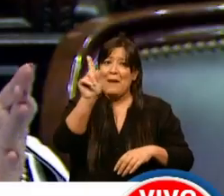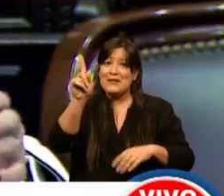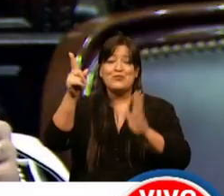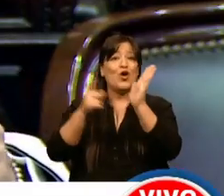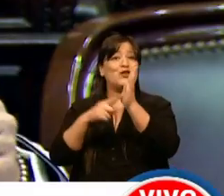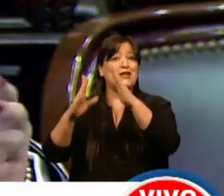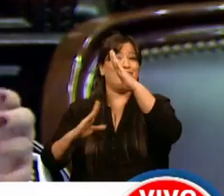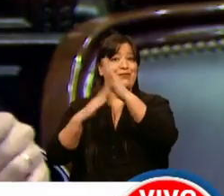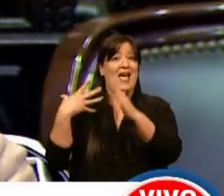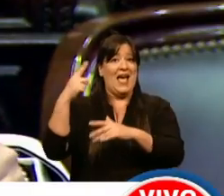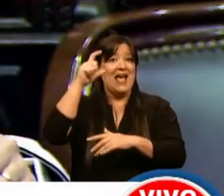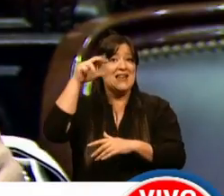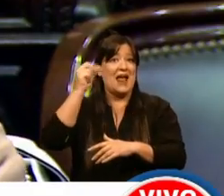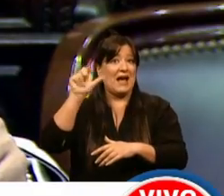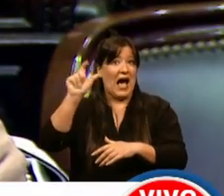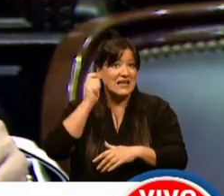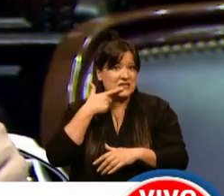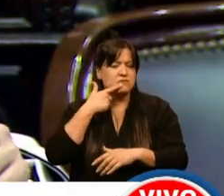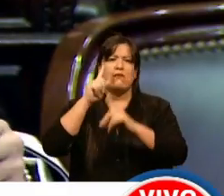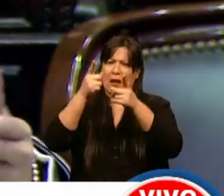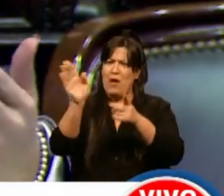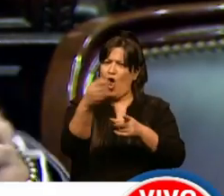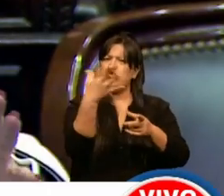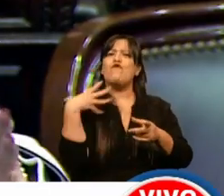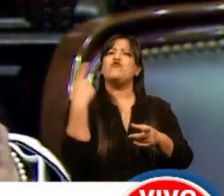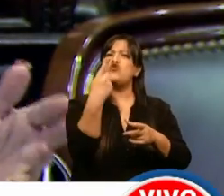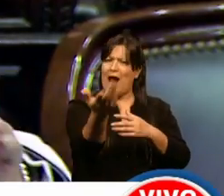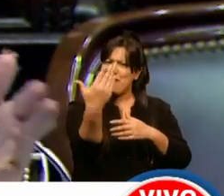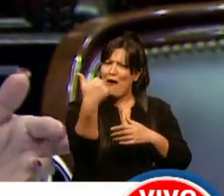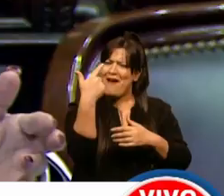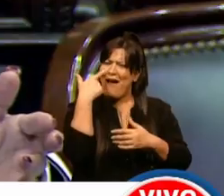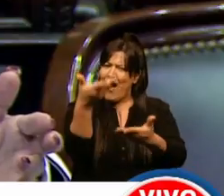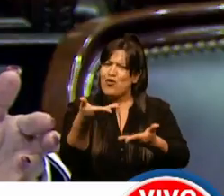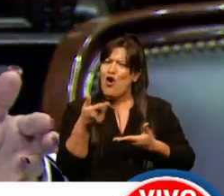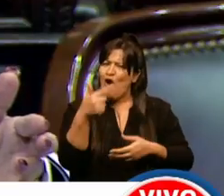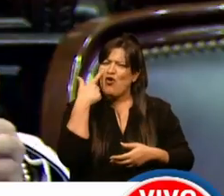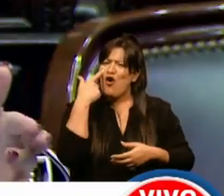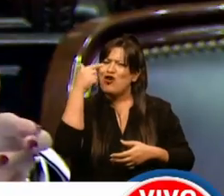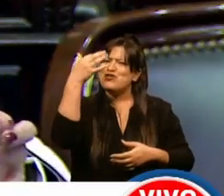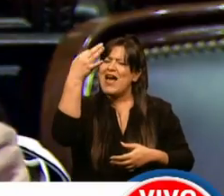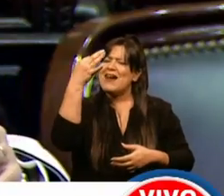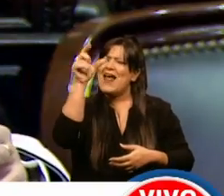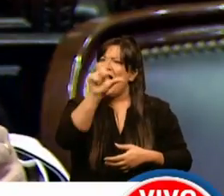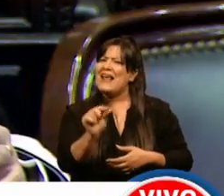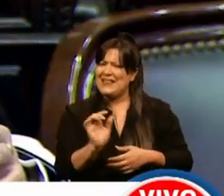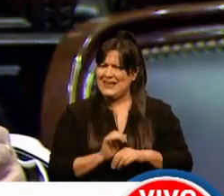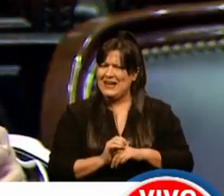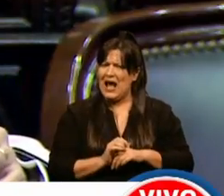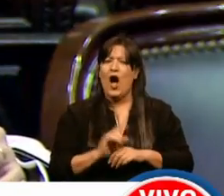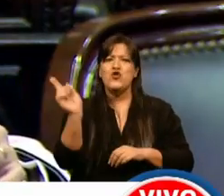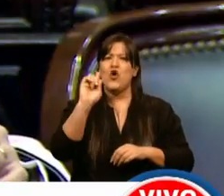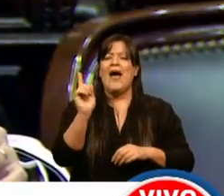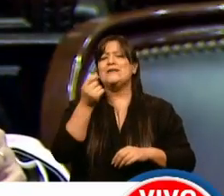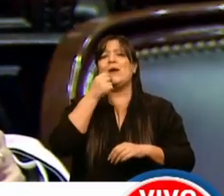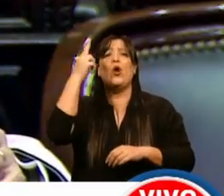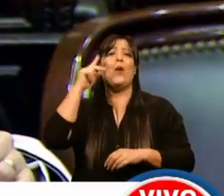titular del enargás y a muchos funcionarios más a conocer la argentina profunda la argentina que no termina en